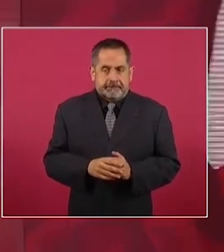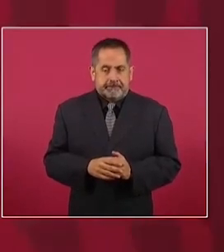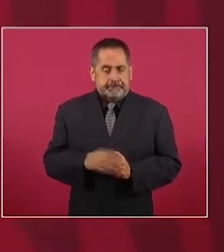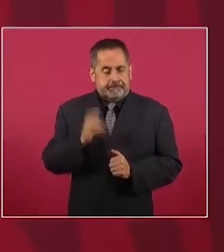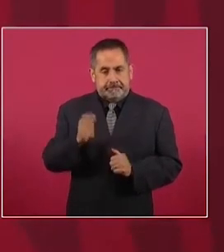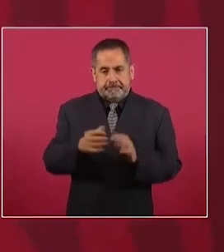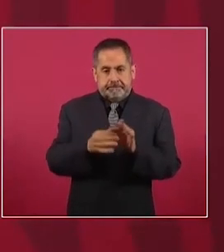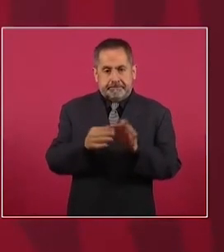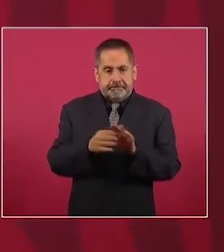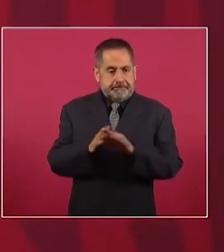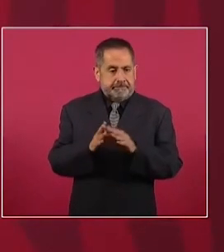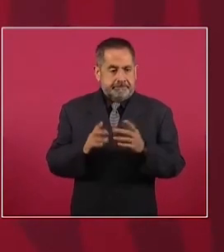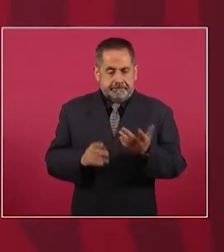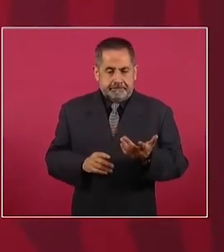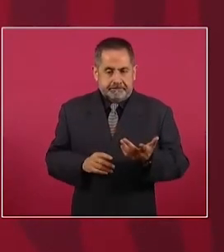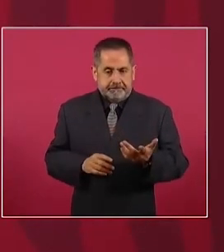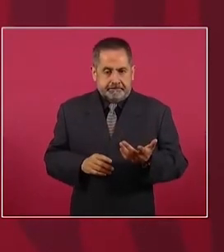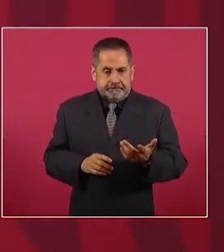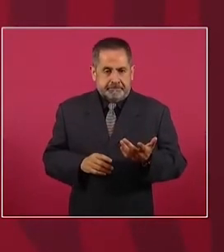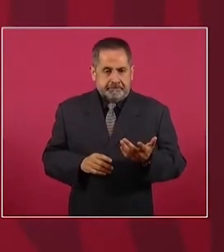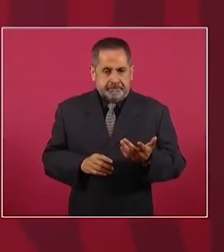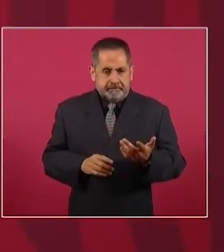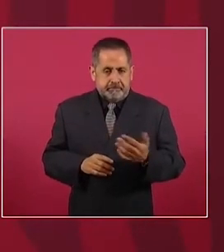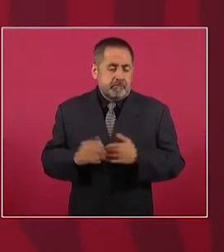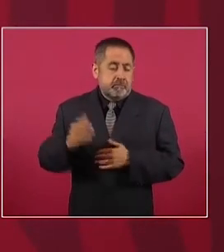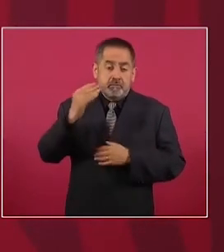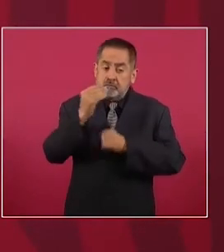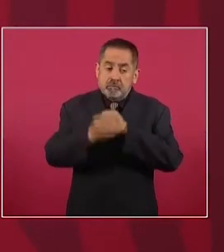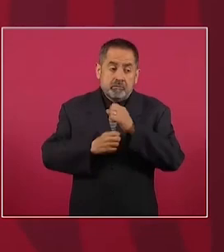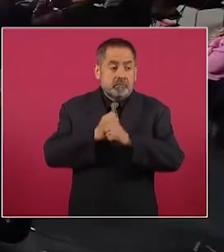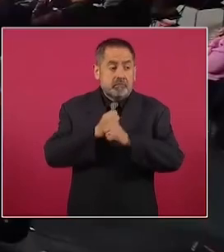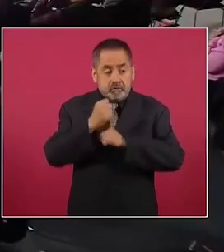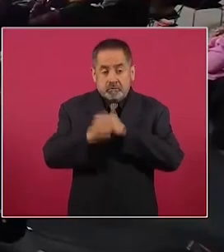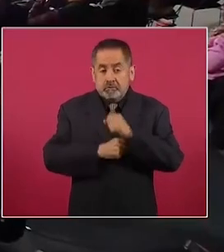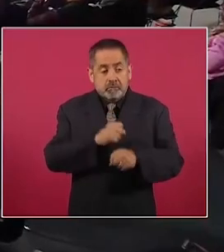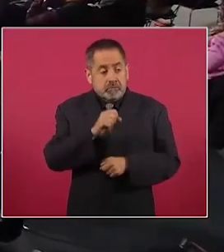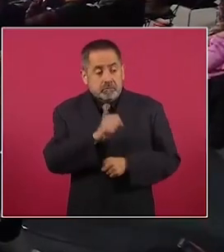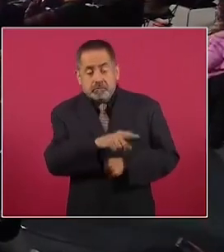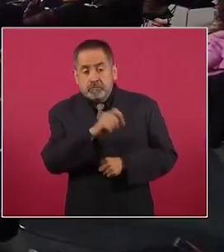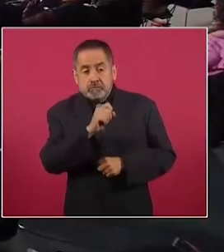que se mantuvo por mucho tiempo,